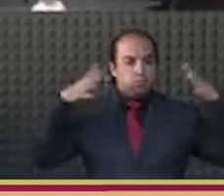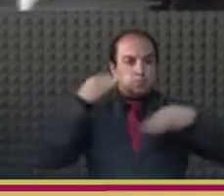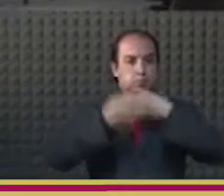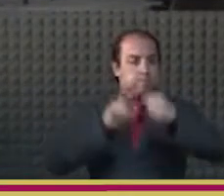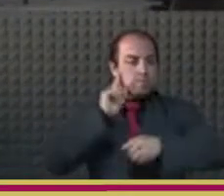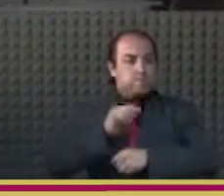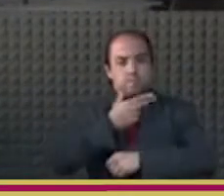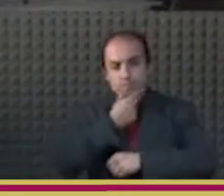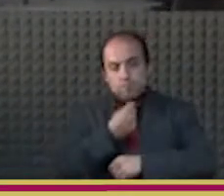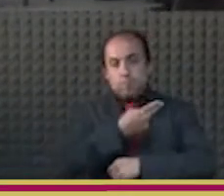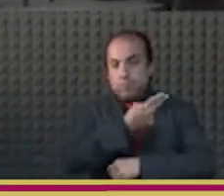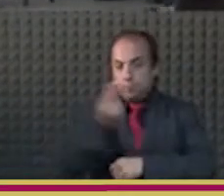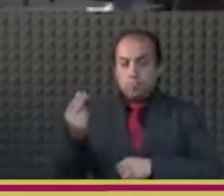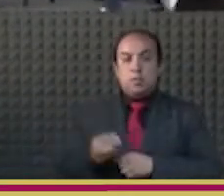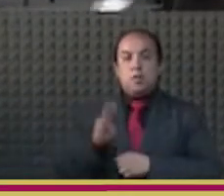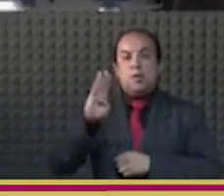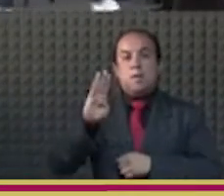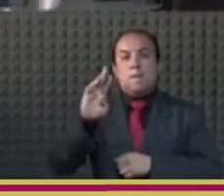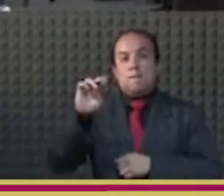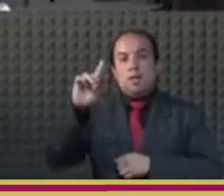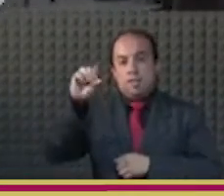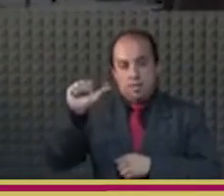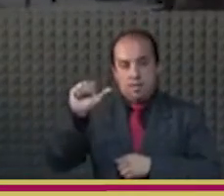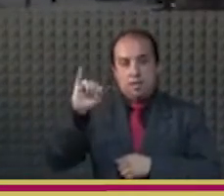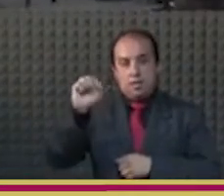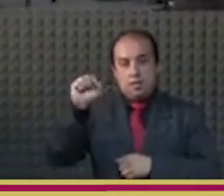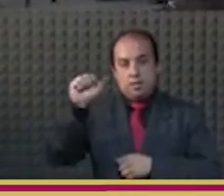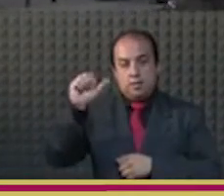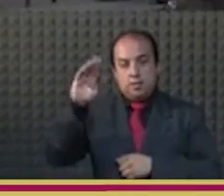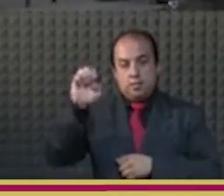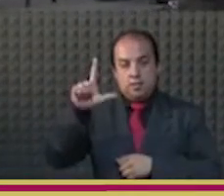todas y todos ustedes, Brenda Isabel Vázquez García.